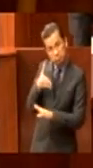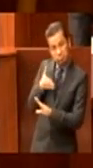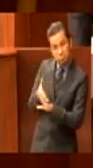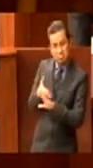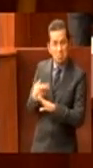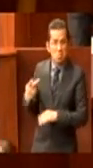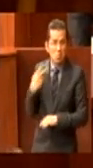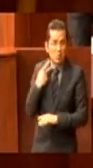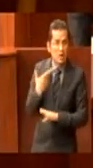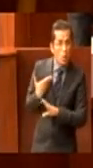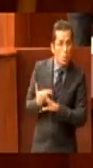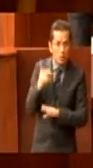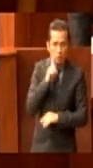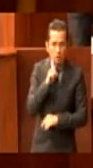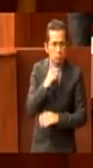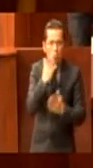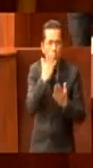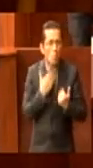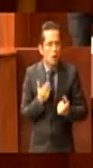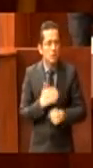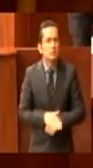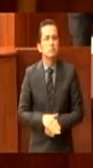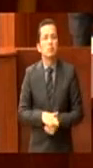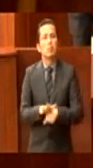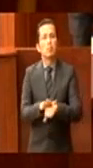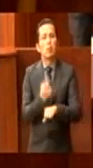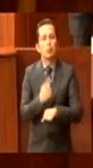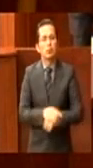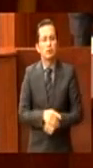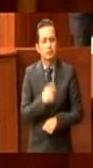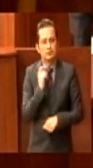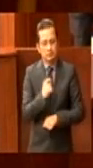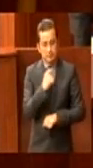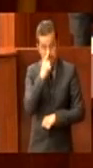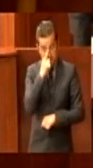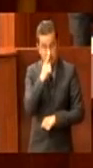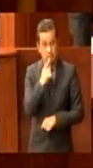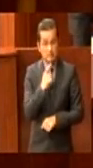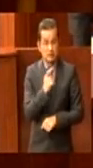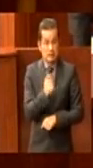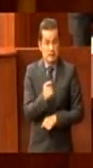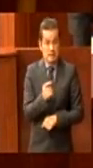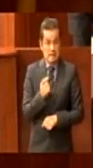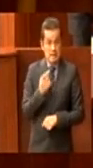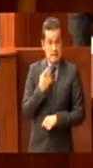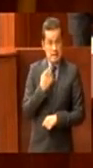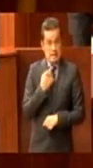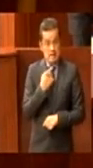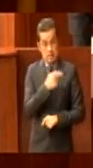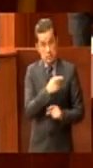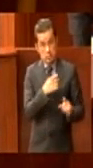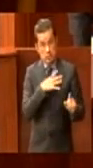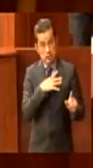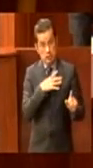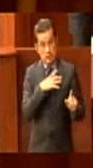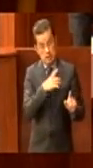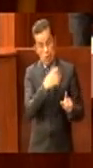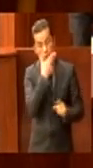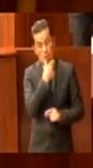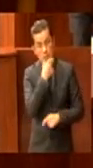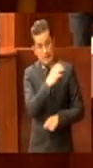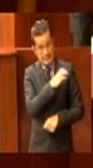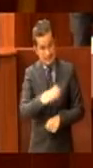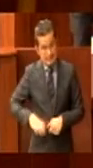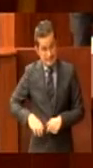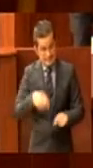política de género tomando en cuenta que las manifestaciones realizadas por el candidato